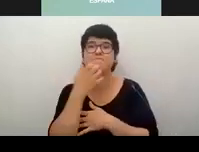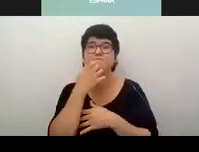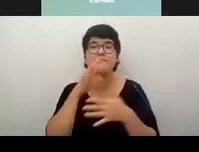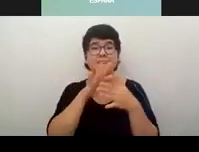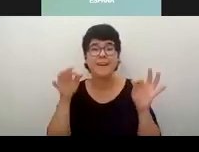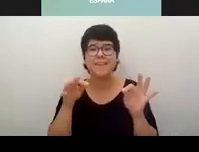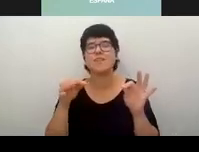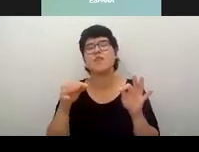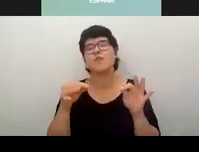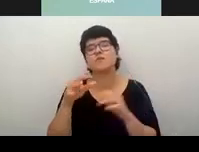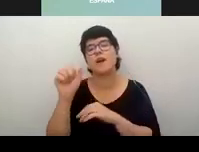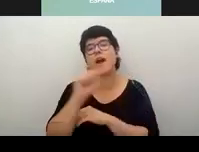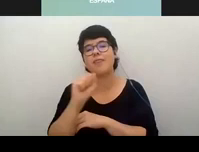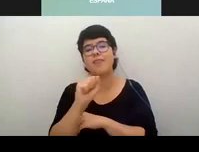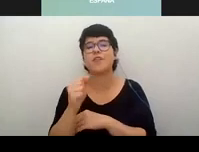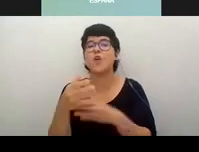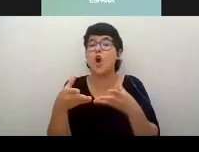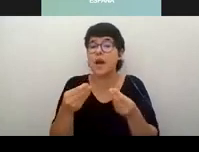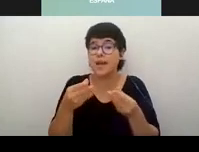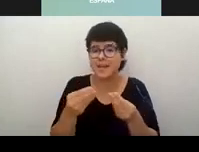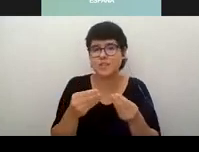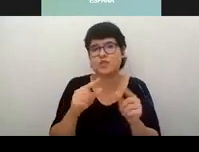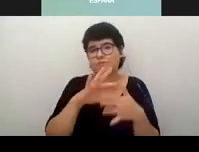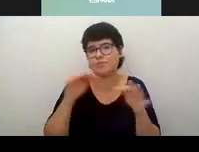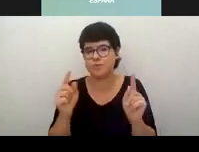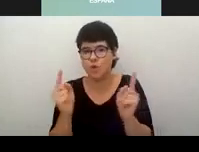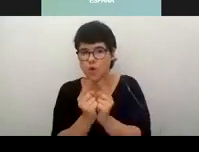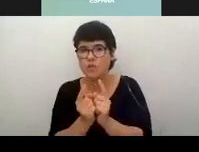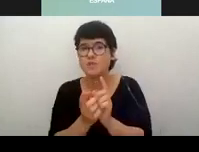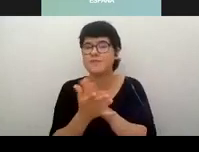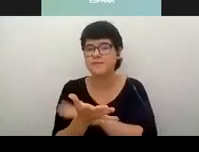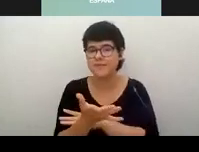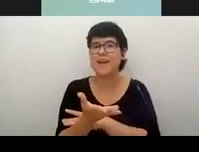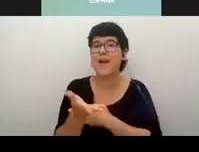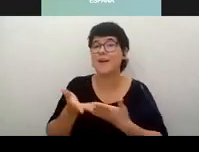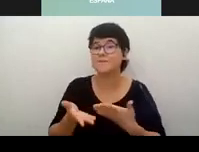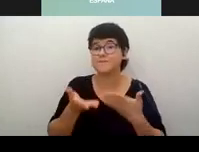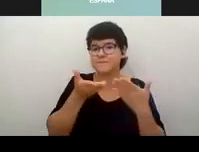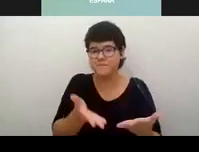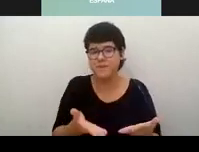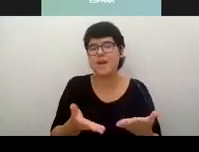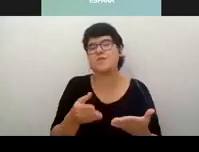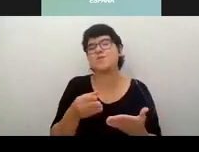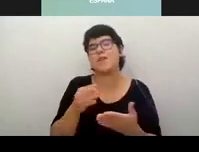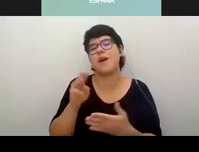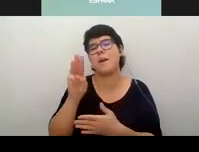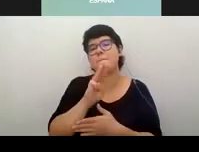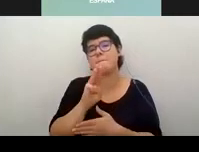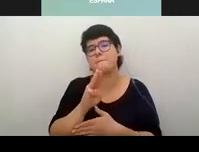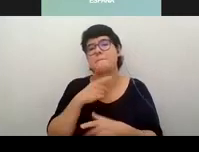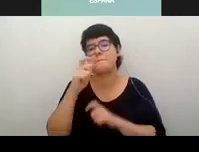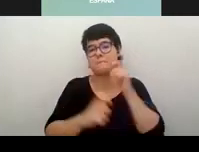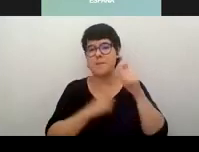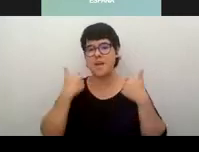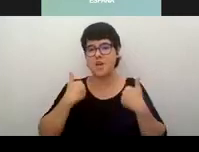ejemplo, son utilizados por la microbiota, son producidos por la microbiota y utilizados